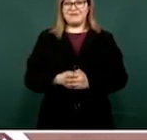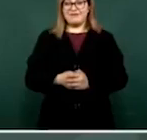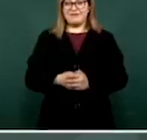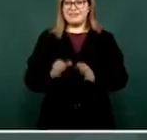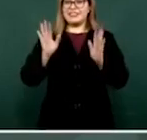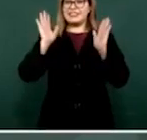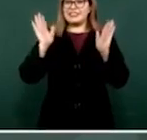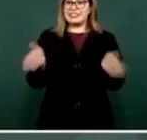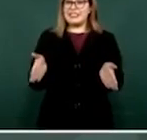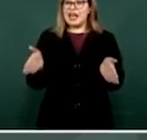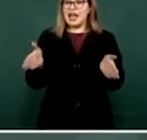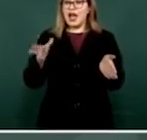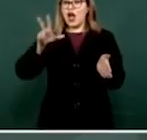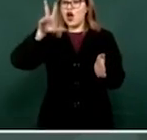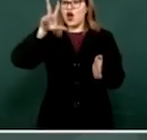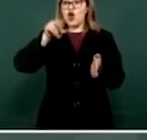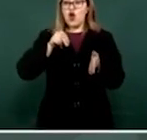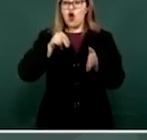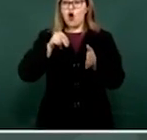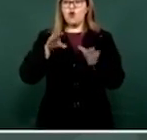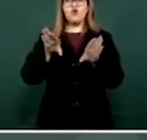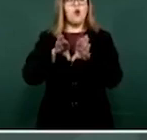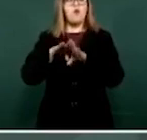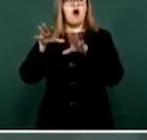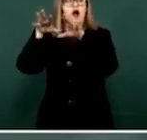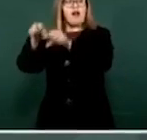no tienen secuestrado al gobierno